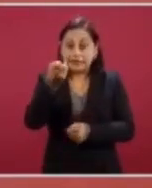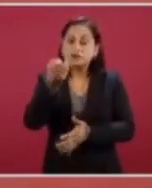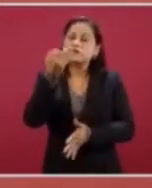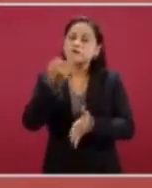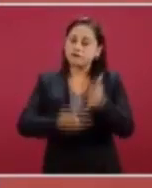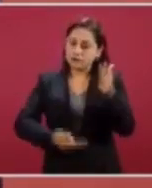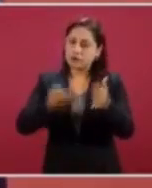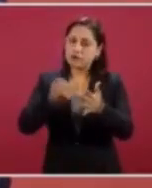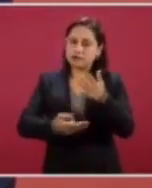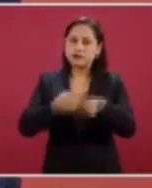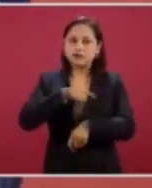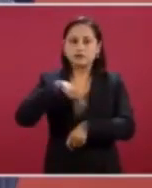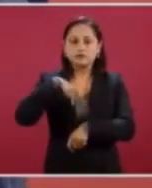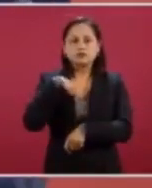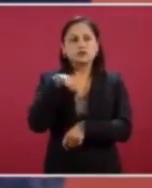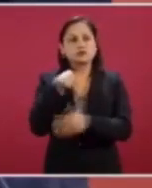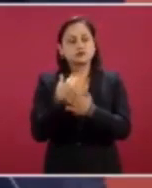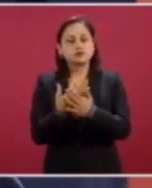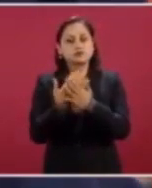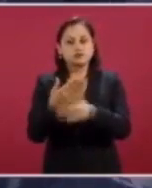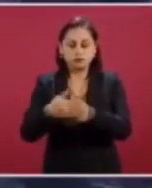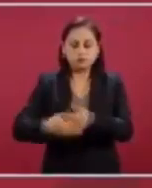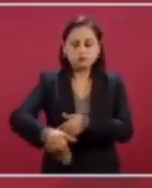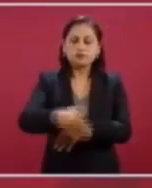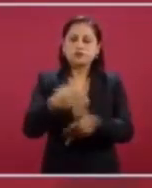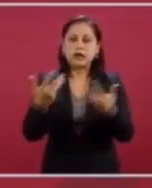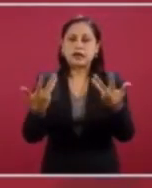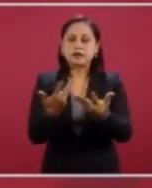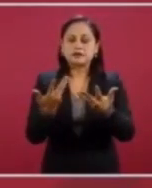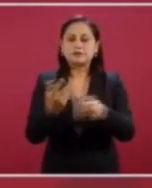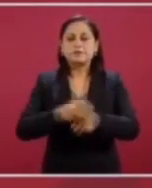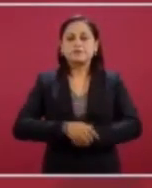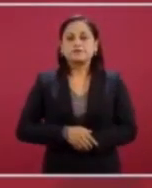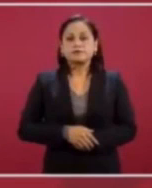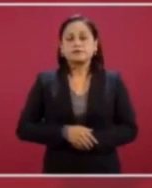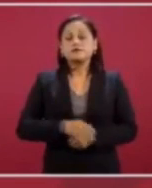Ahora, por el lado de lo